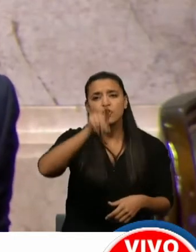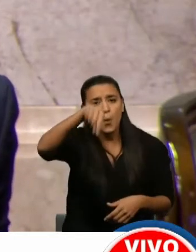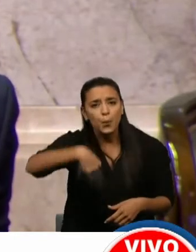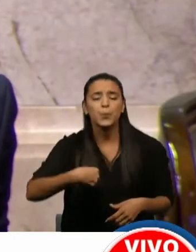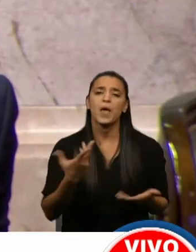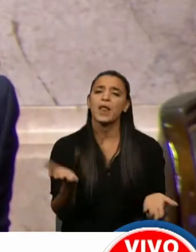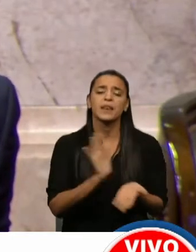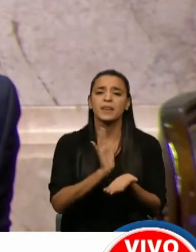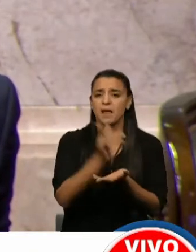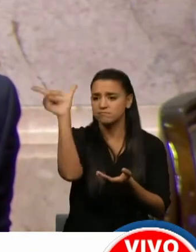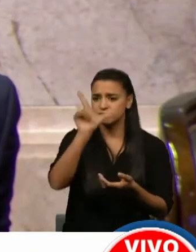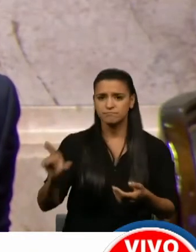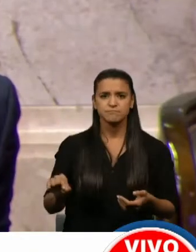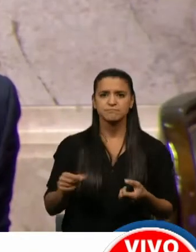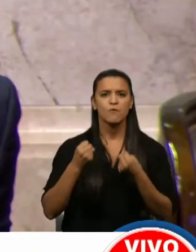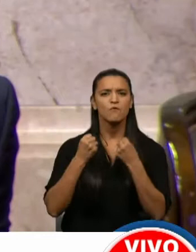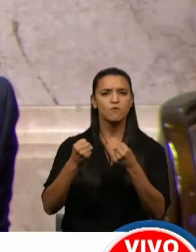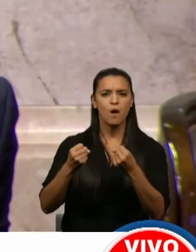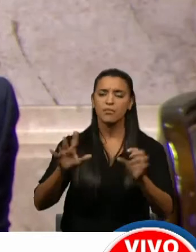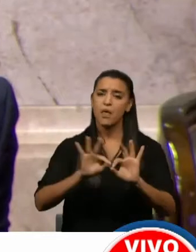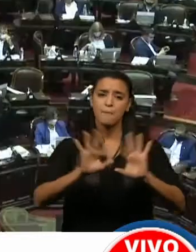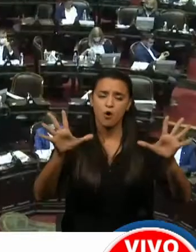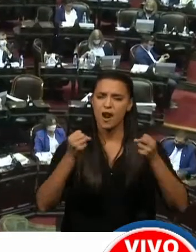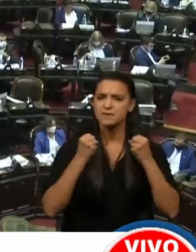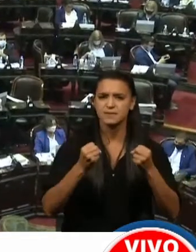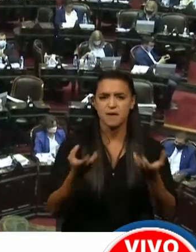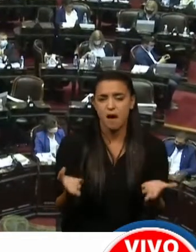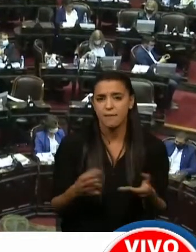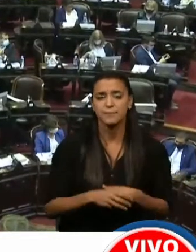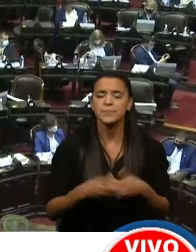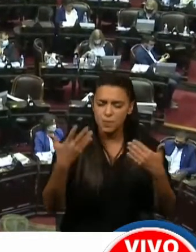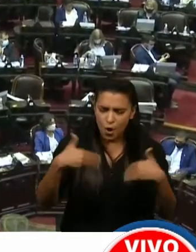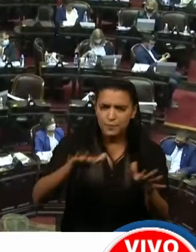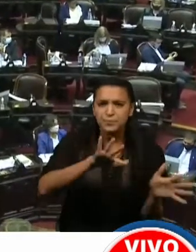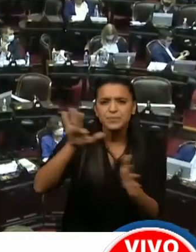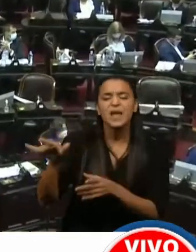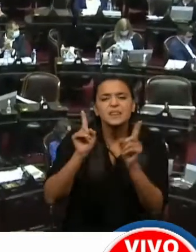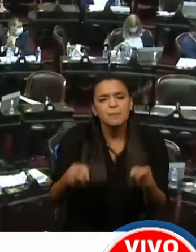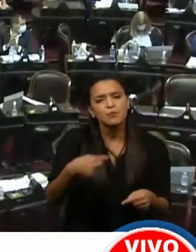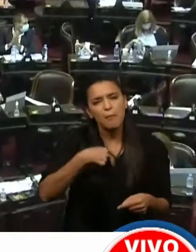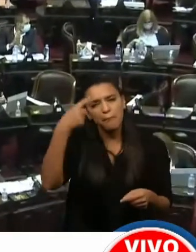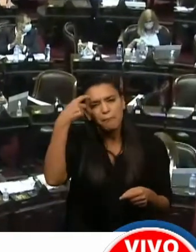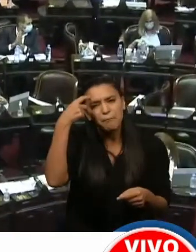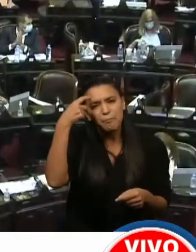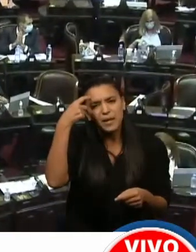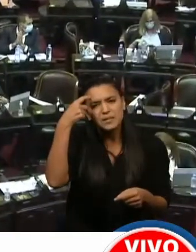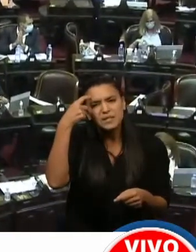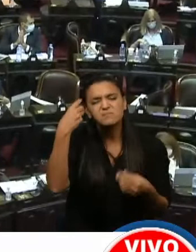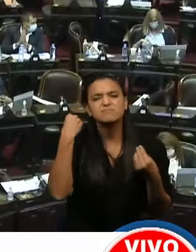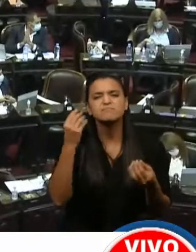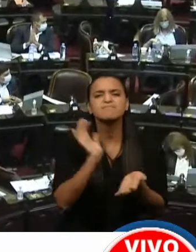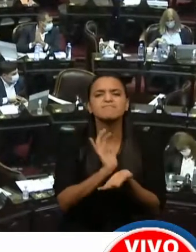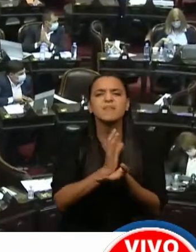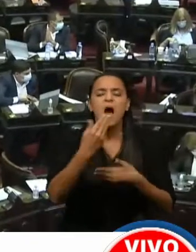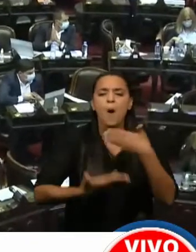consolida la república, consolida la democracia, pero más allá de esto también me llevó a pensar a qué significaba